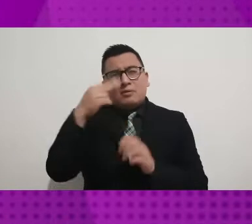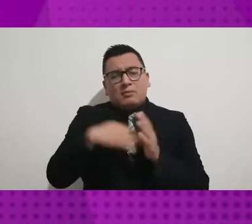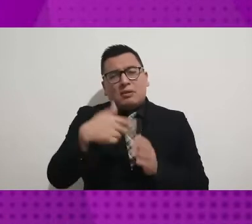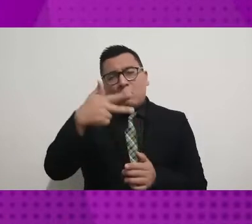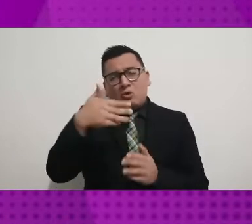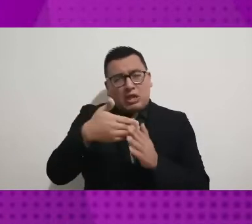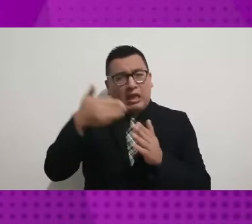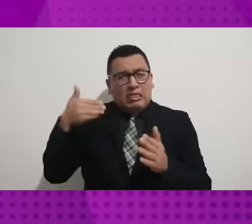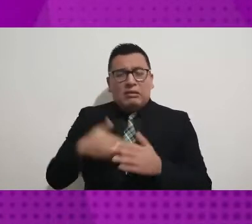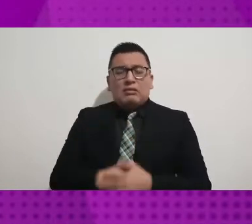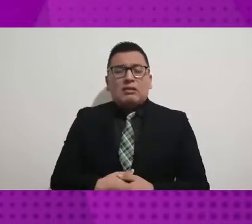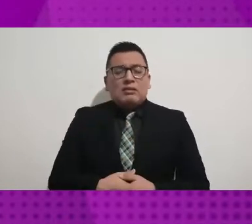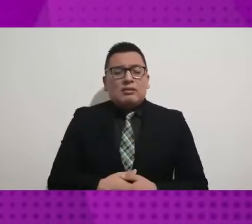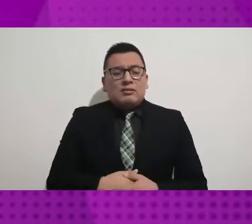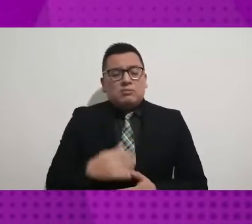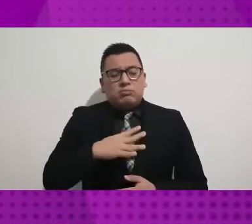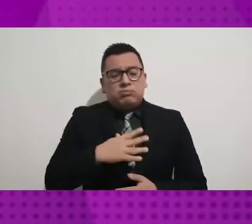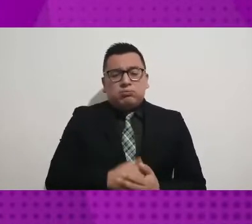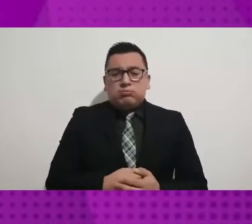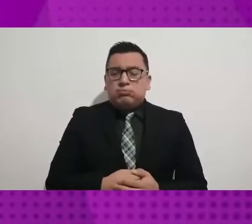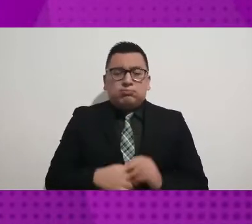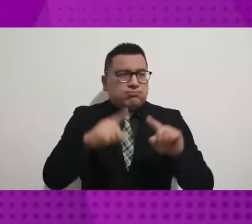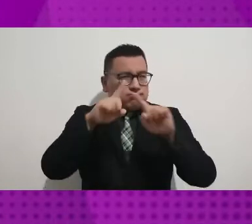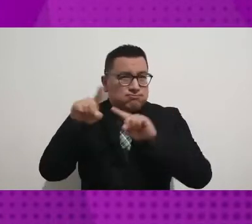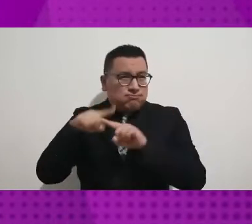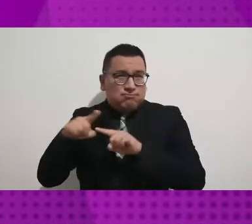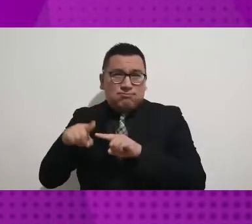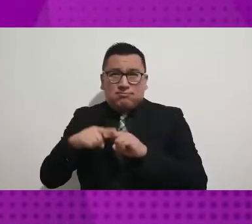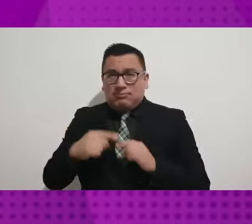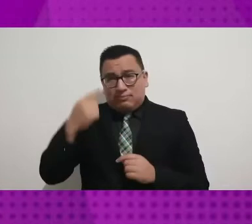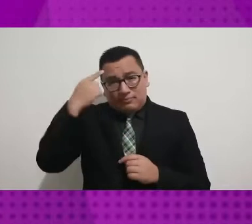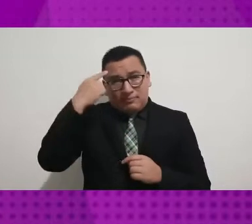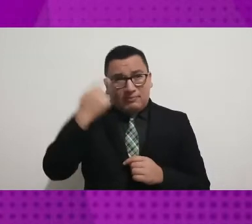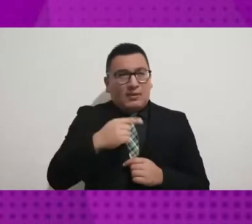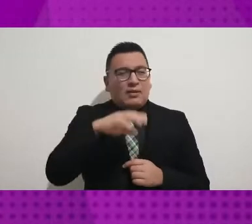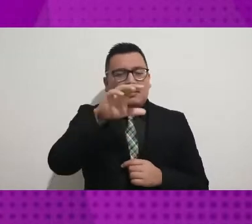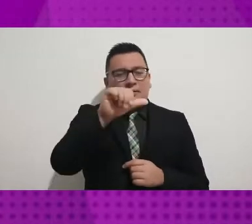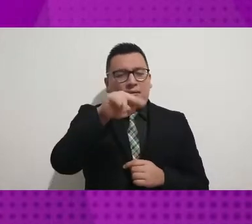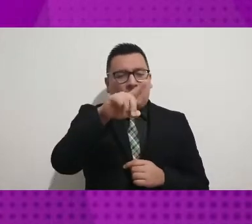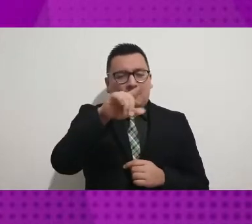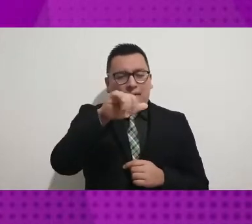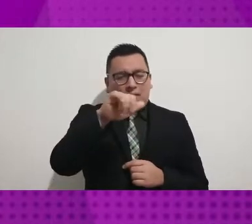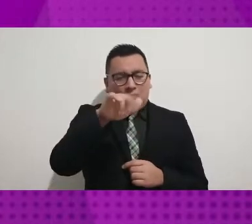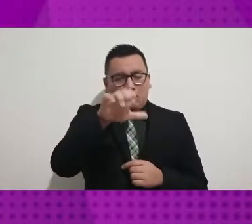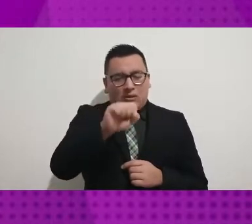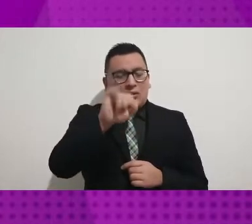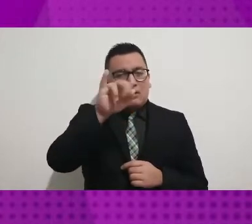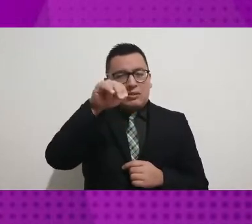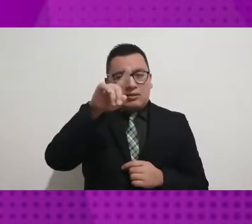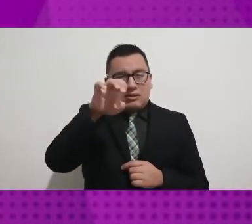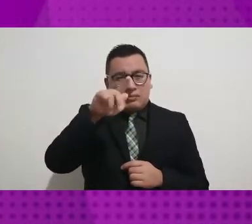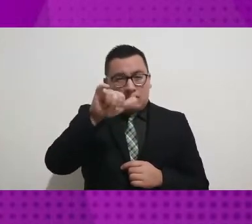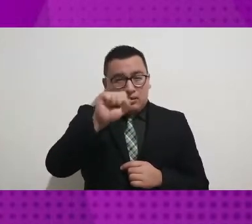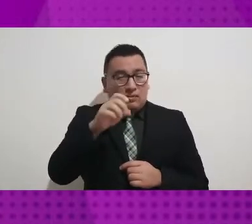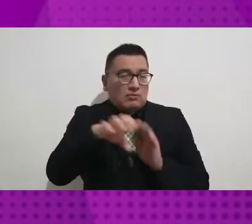del 2012, muy brevemente menciono que pasamos todos los modelos habidos y por haber respecto de las candidaturas independientes,